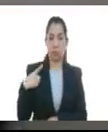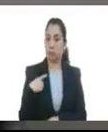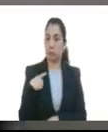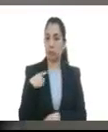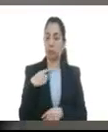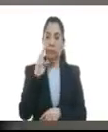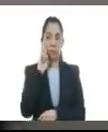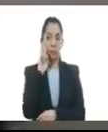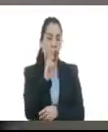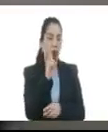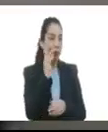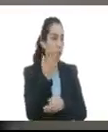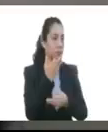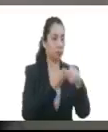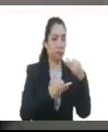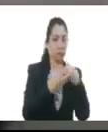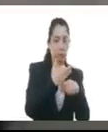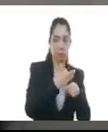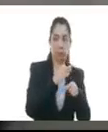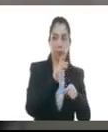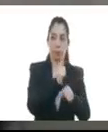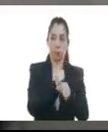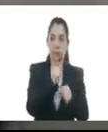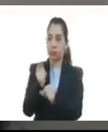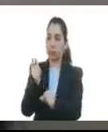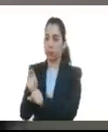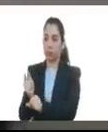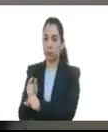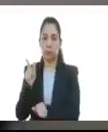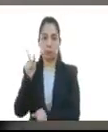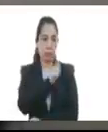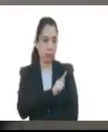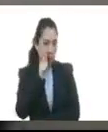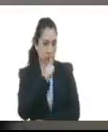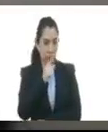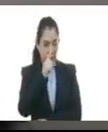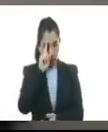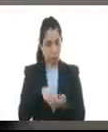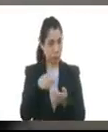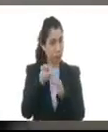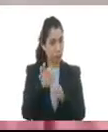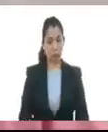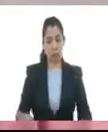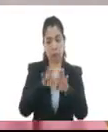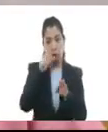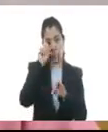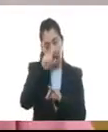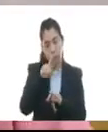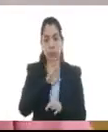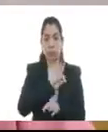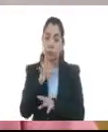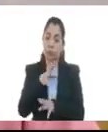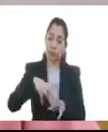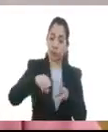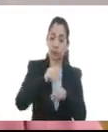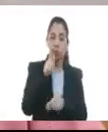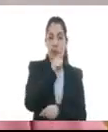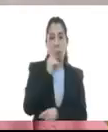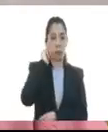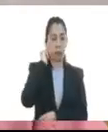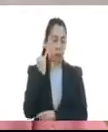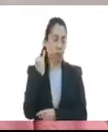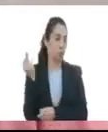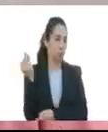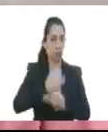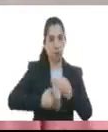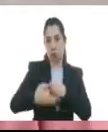en todos lados y creo que eso es para mí importante. Muchas gracias, Carlos, muchas gracias.